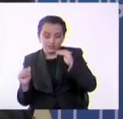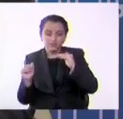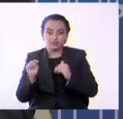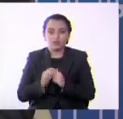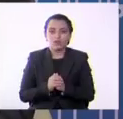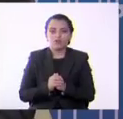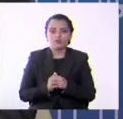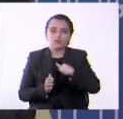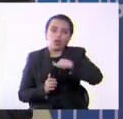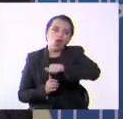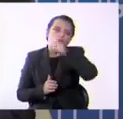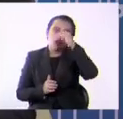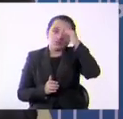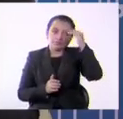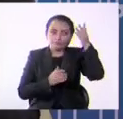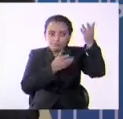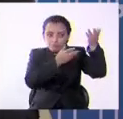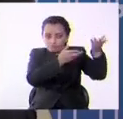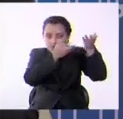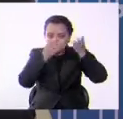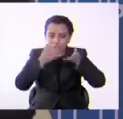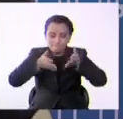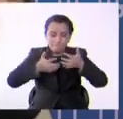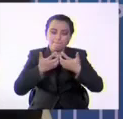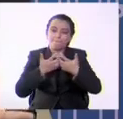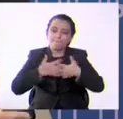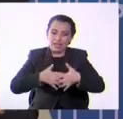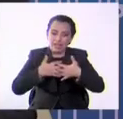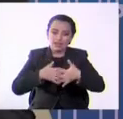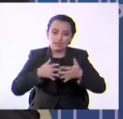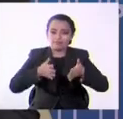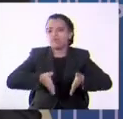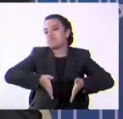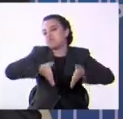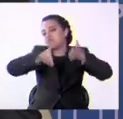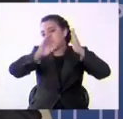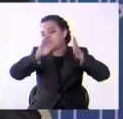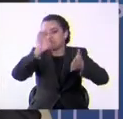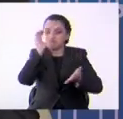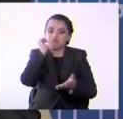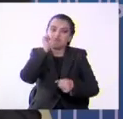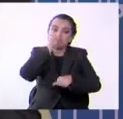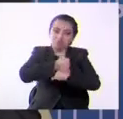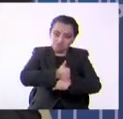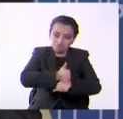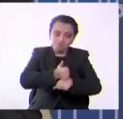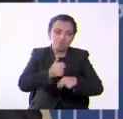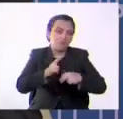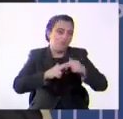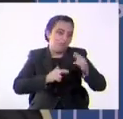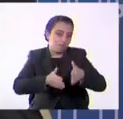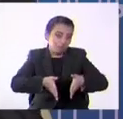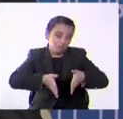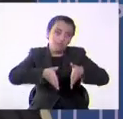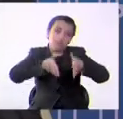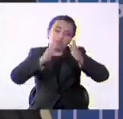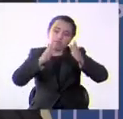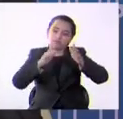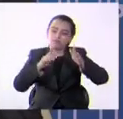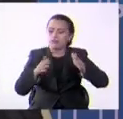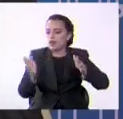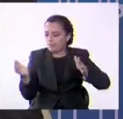en El Salvador. Bien, monta su infraestructura, contrata